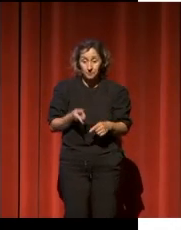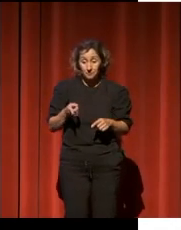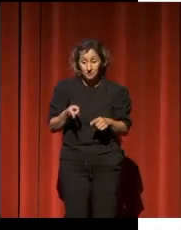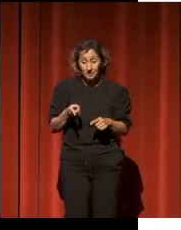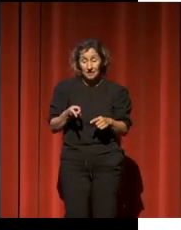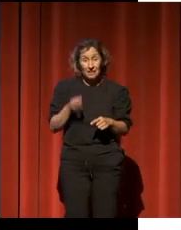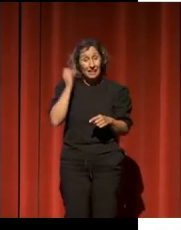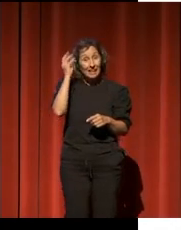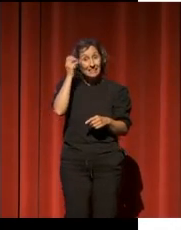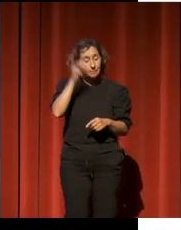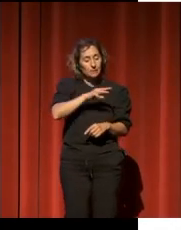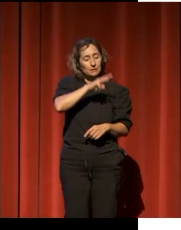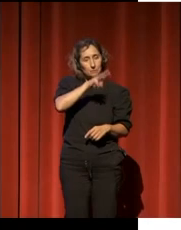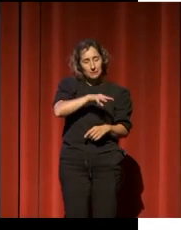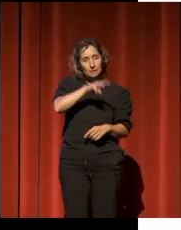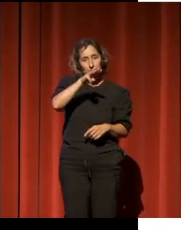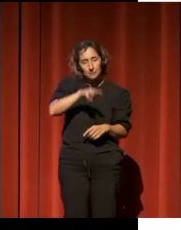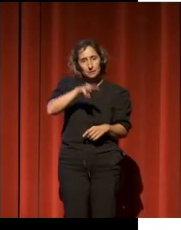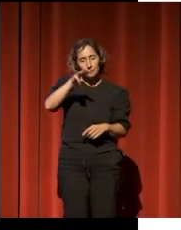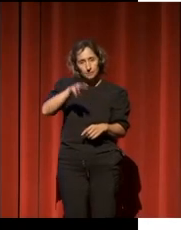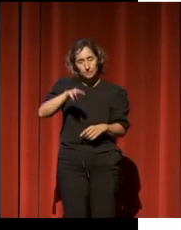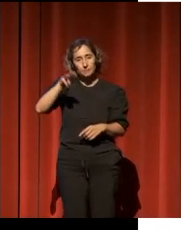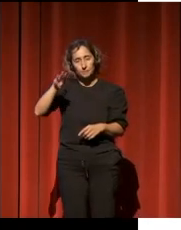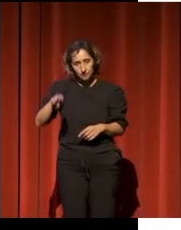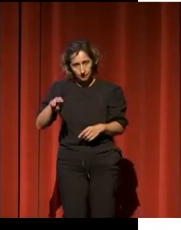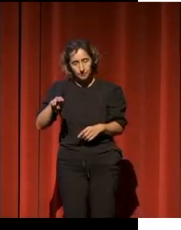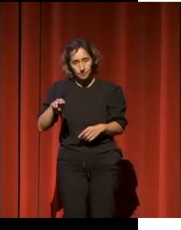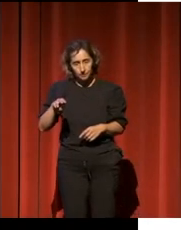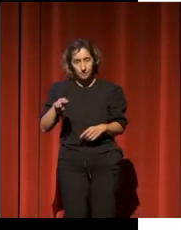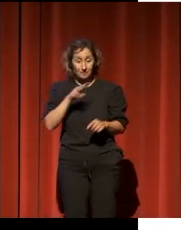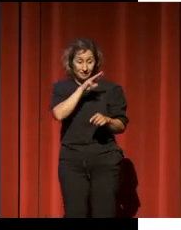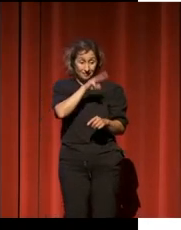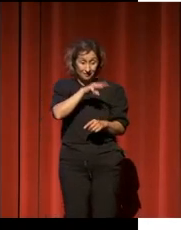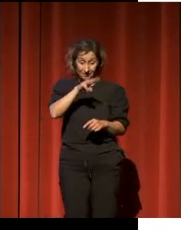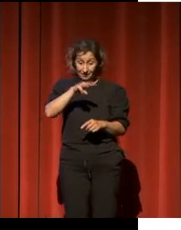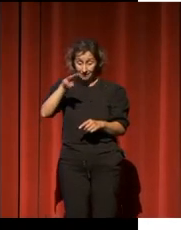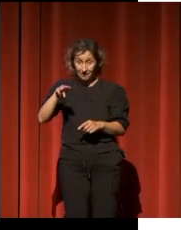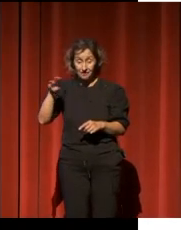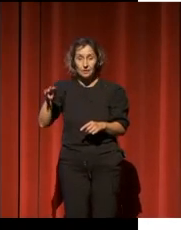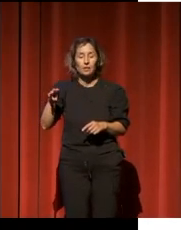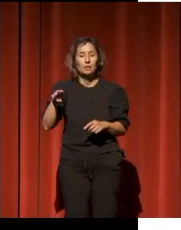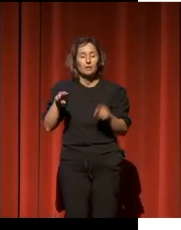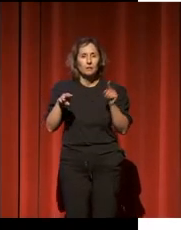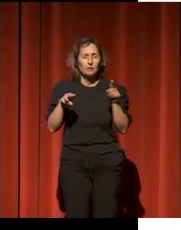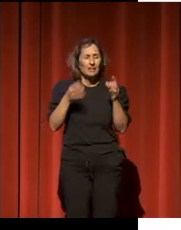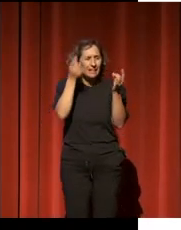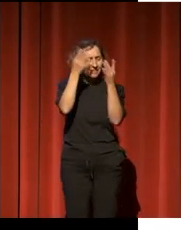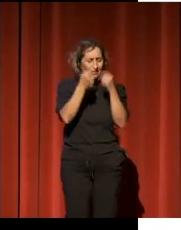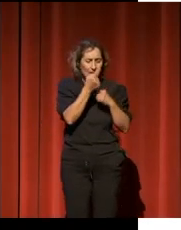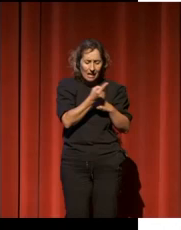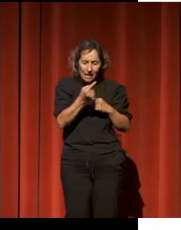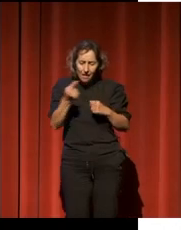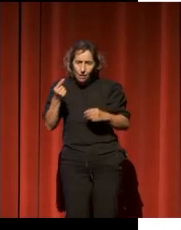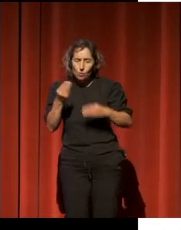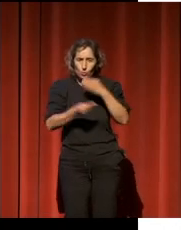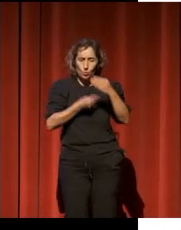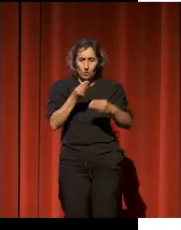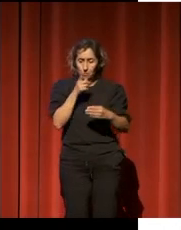trimestrales que Ejecutan o diseñan ya concretamente cada una de las actividades eh